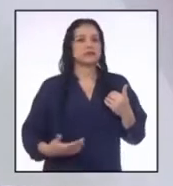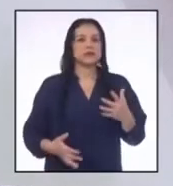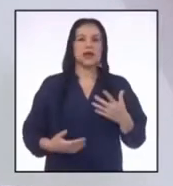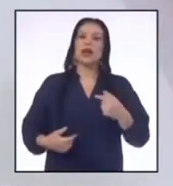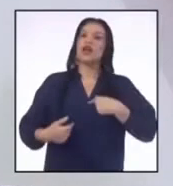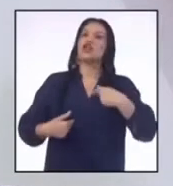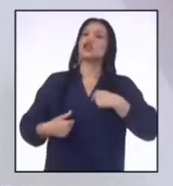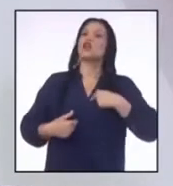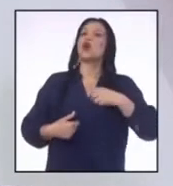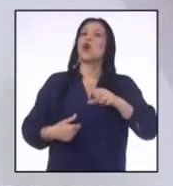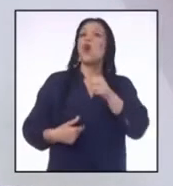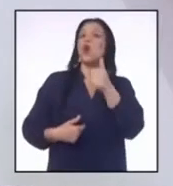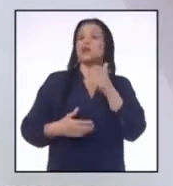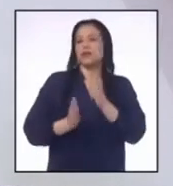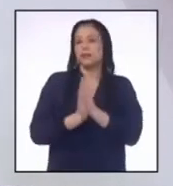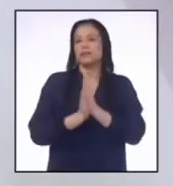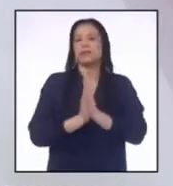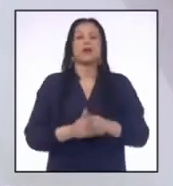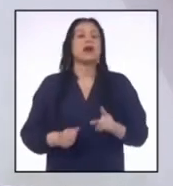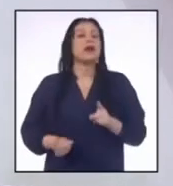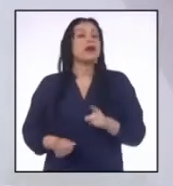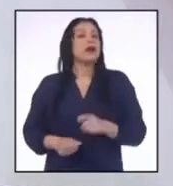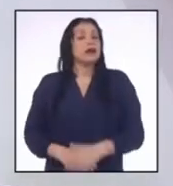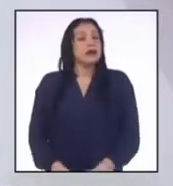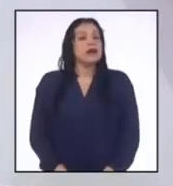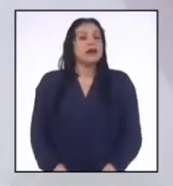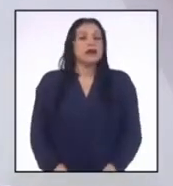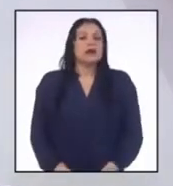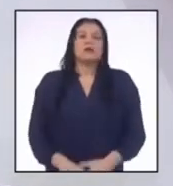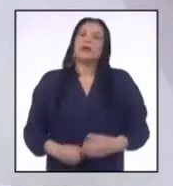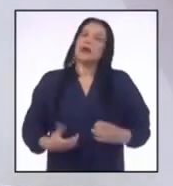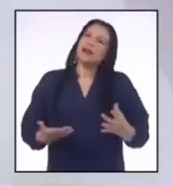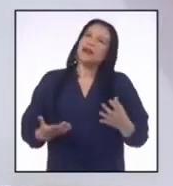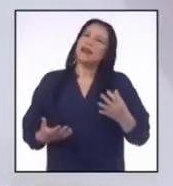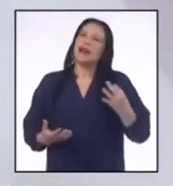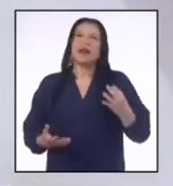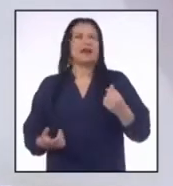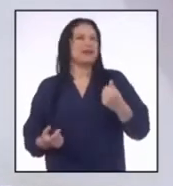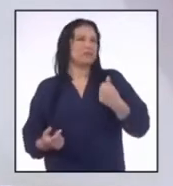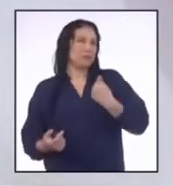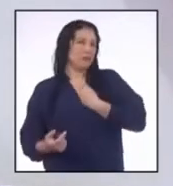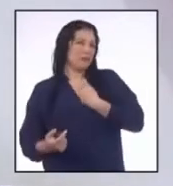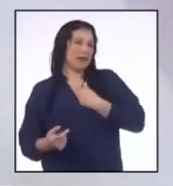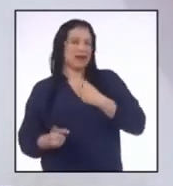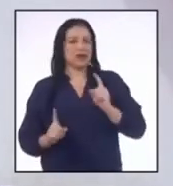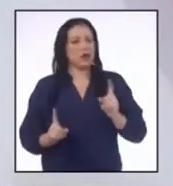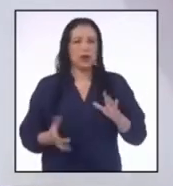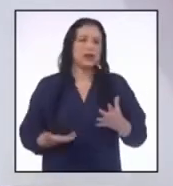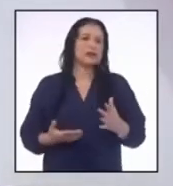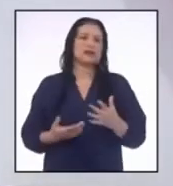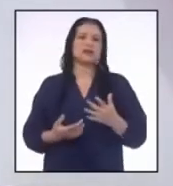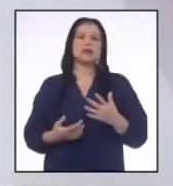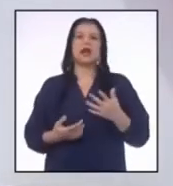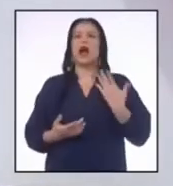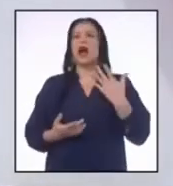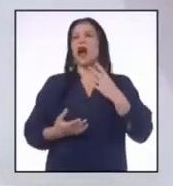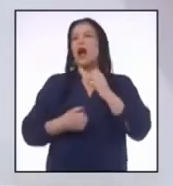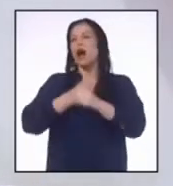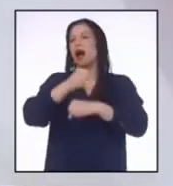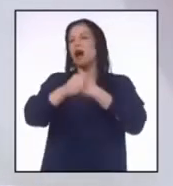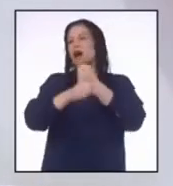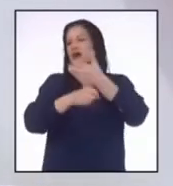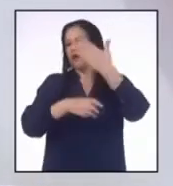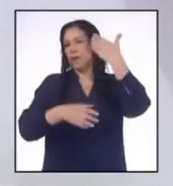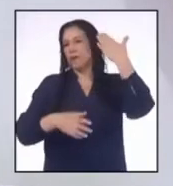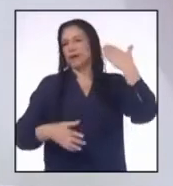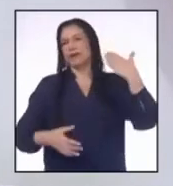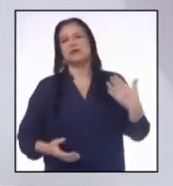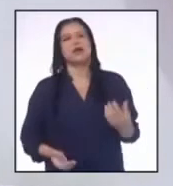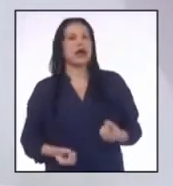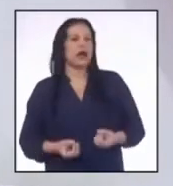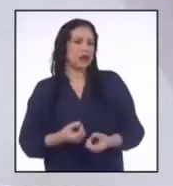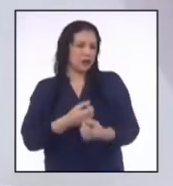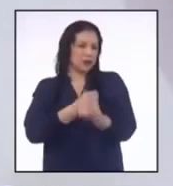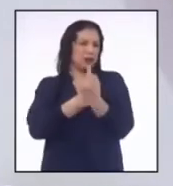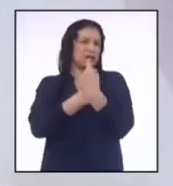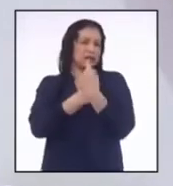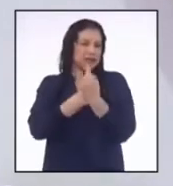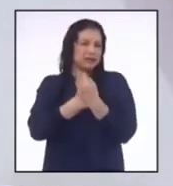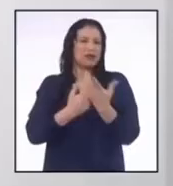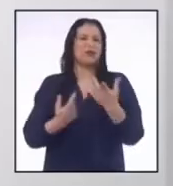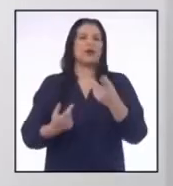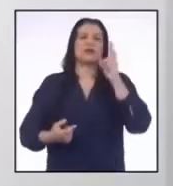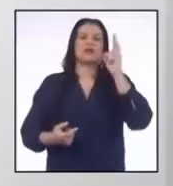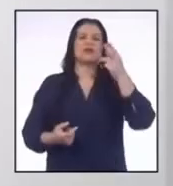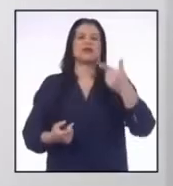Yo tengo otra, profesora Julia. Bueno, en realidad no es mía. Me la dio hace muchos años una profesora a la que le tengo